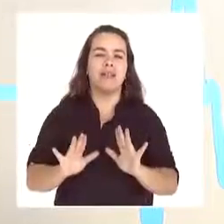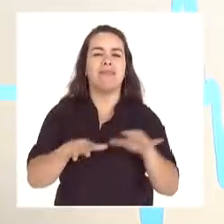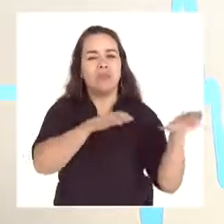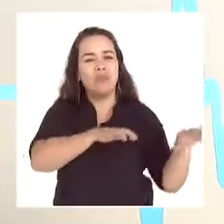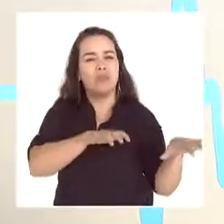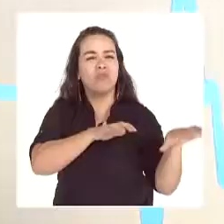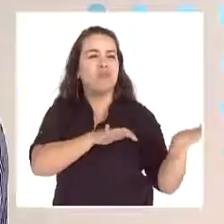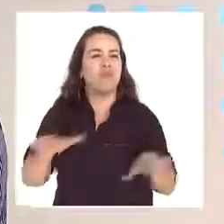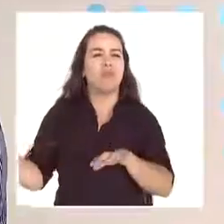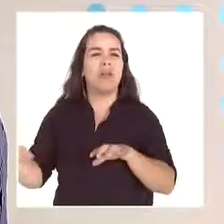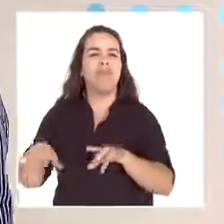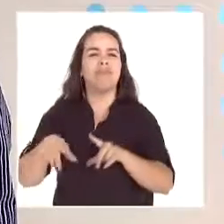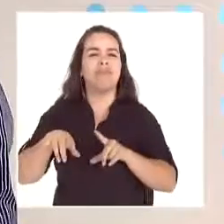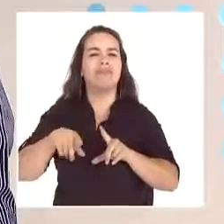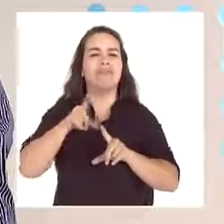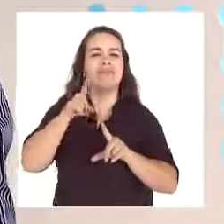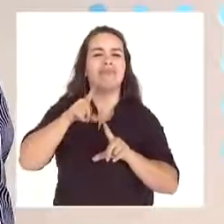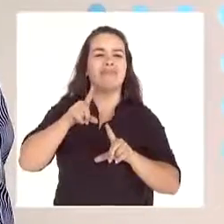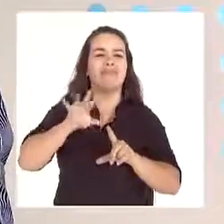terapéutica.